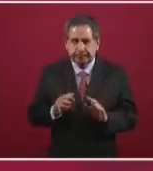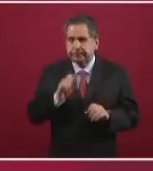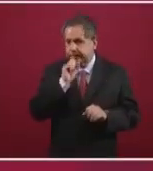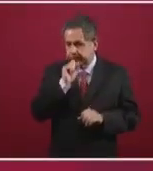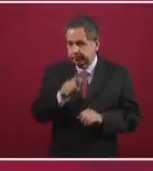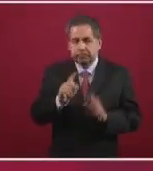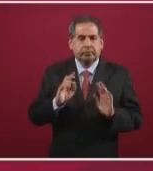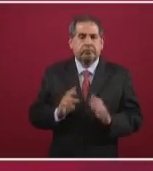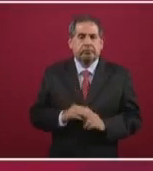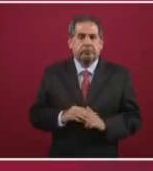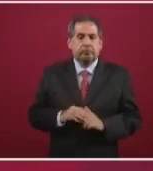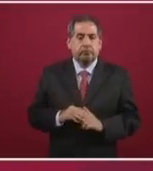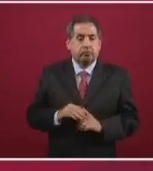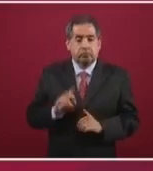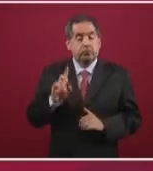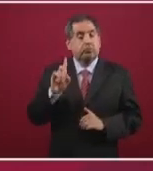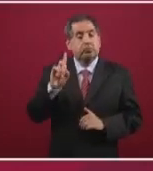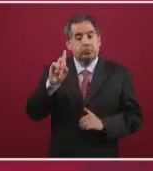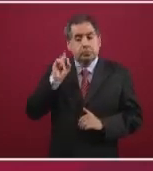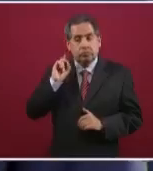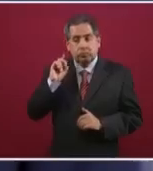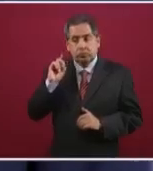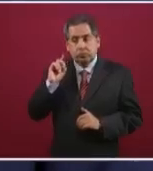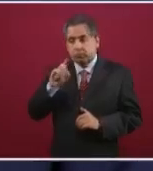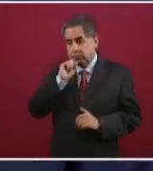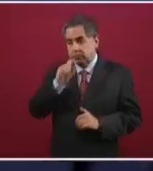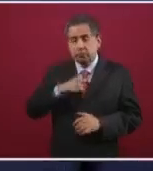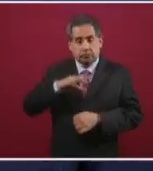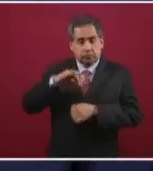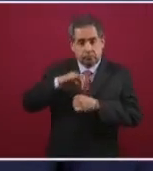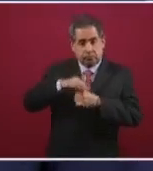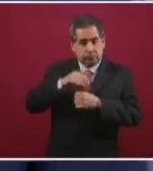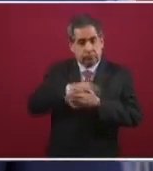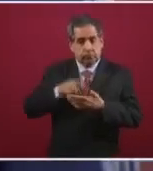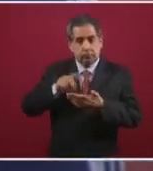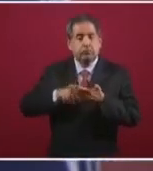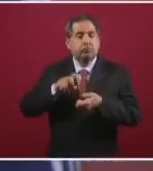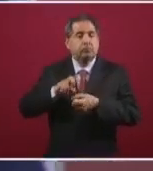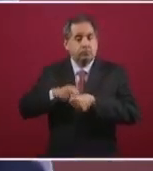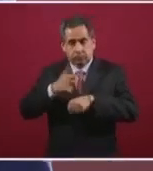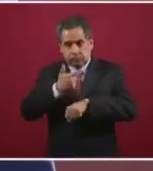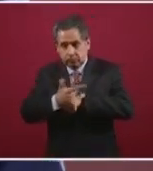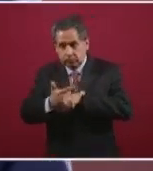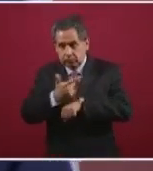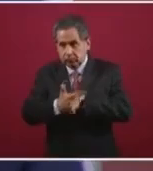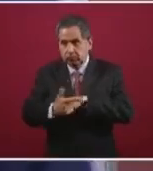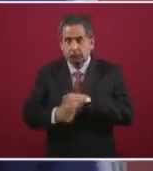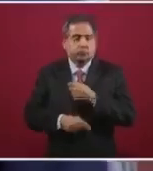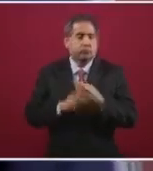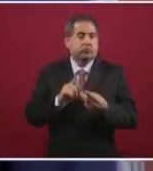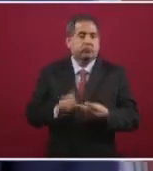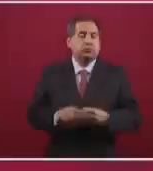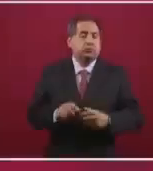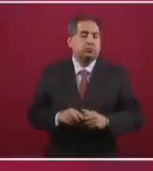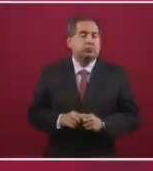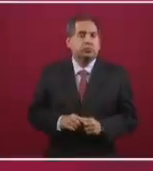También el domingo hubieron elecciones en Guatemala,